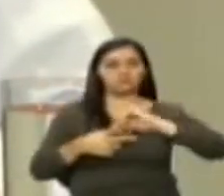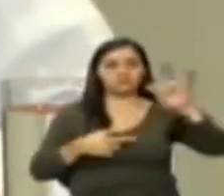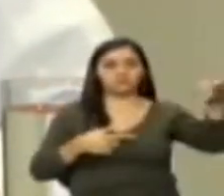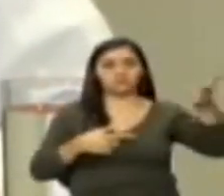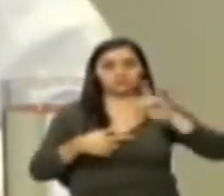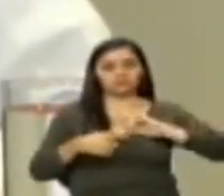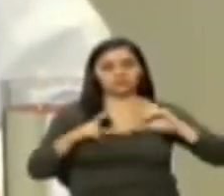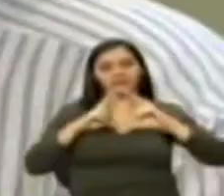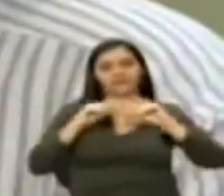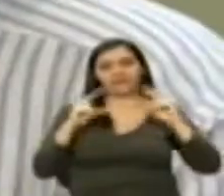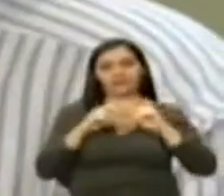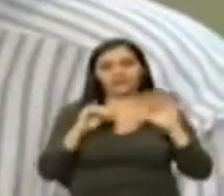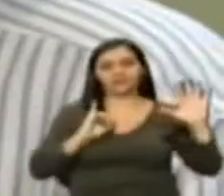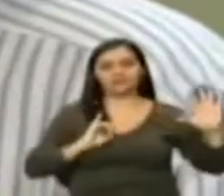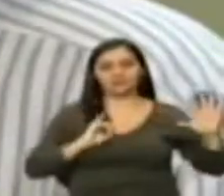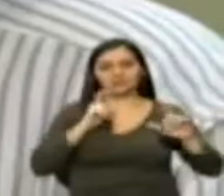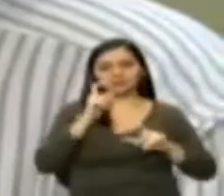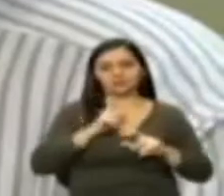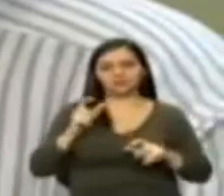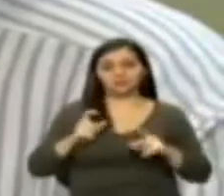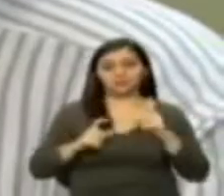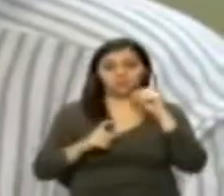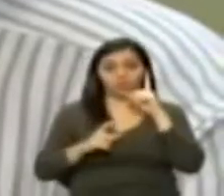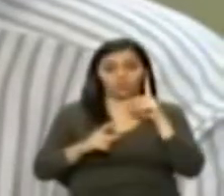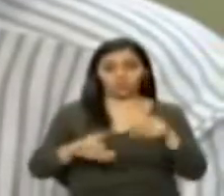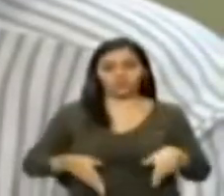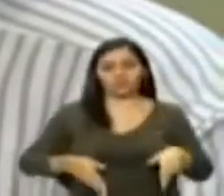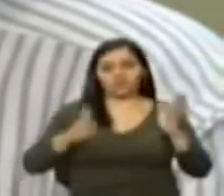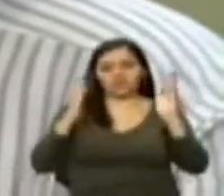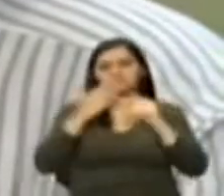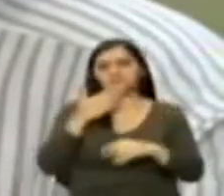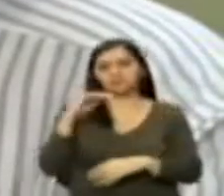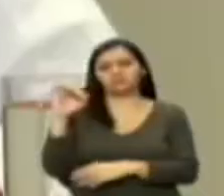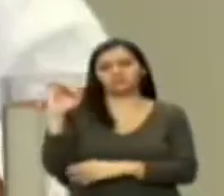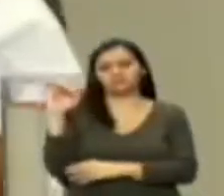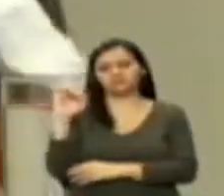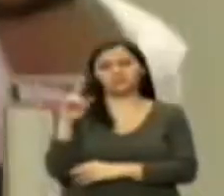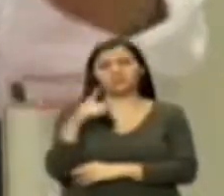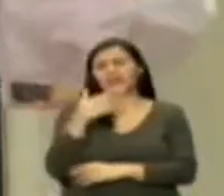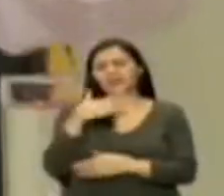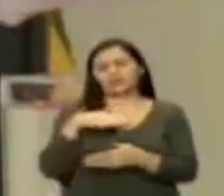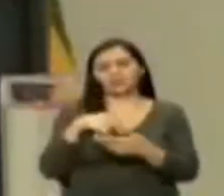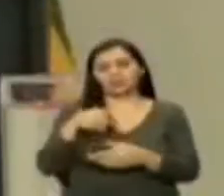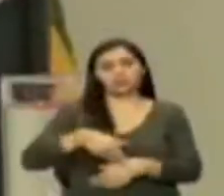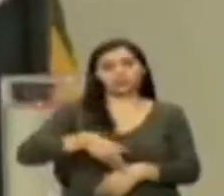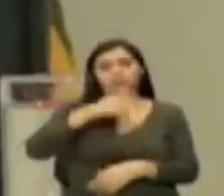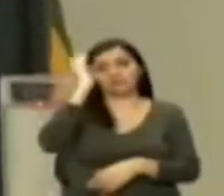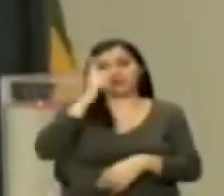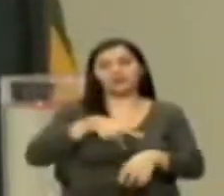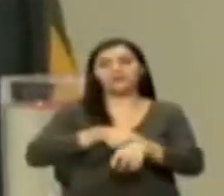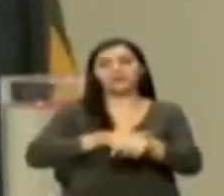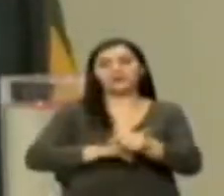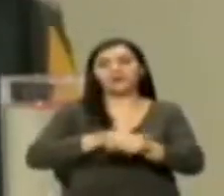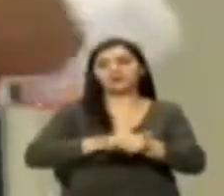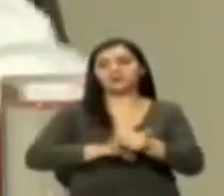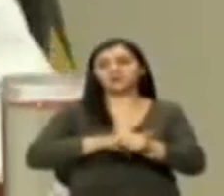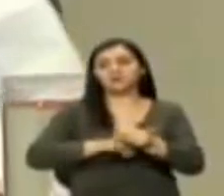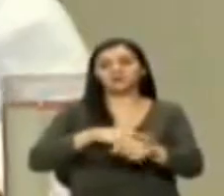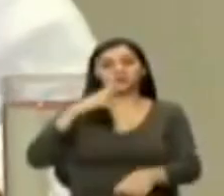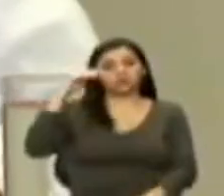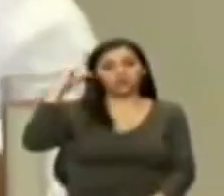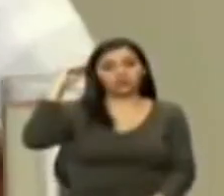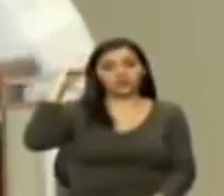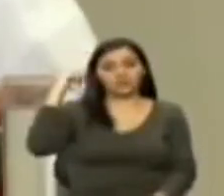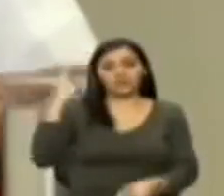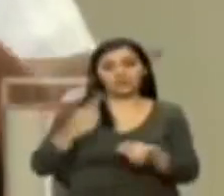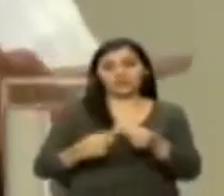un par de problemas. El uno, las carreteras han mejorado muchísimo. Si usted se va por Macas, la Maca Riobamba, Riobamba